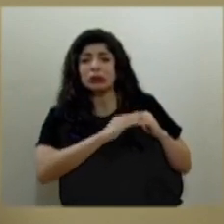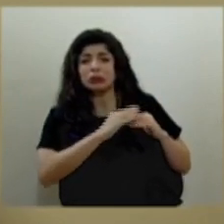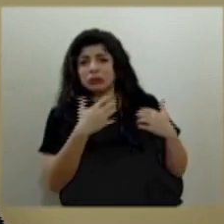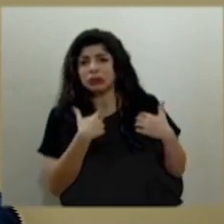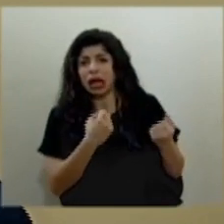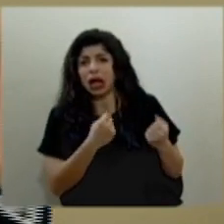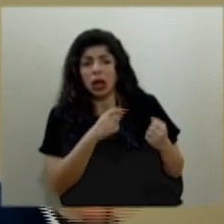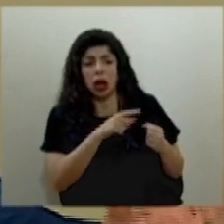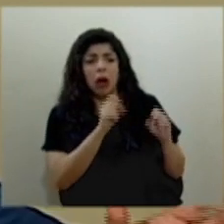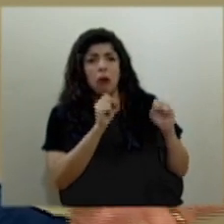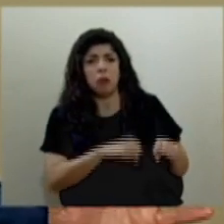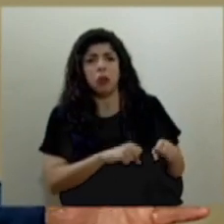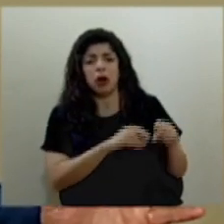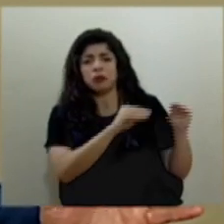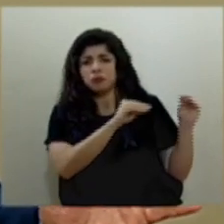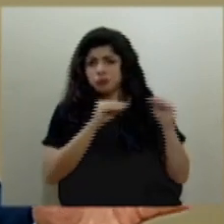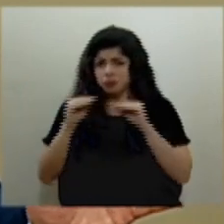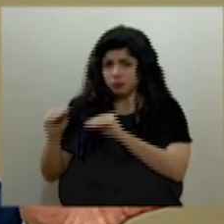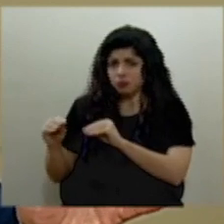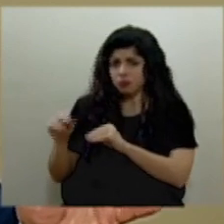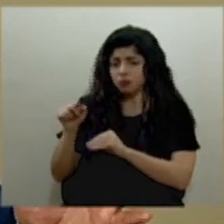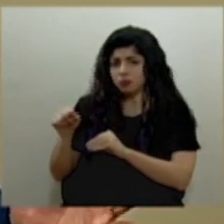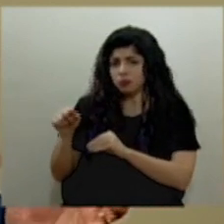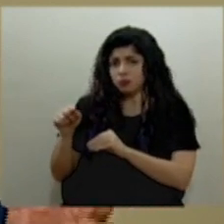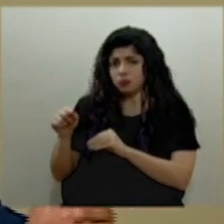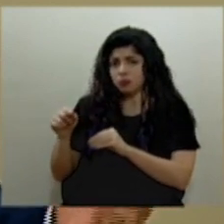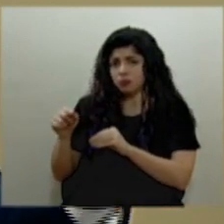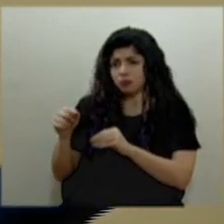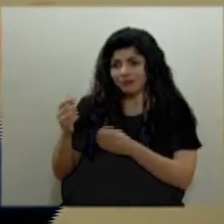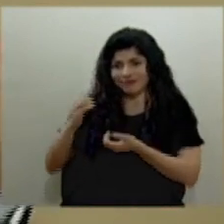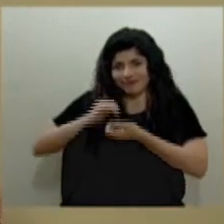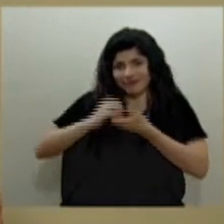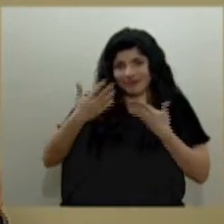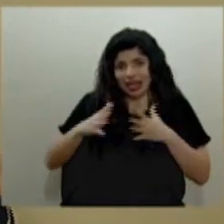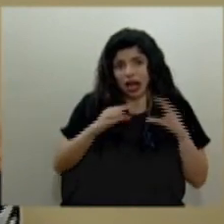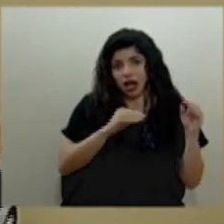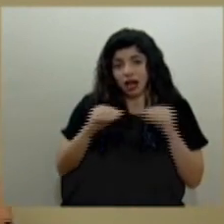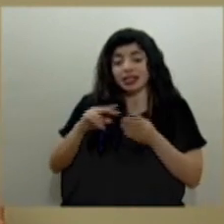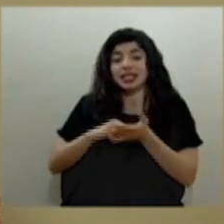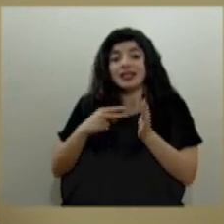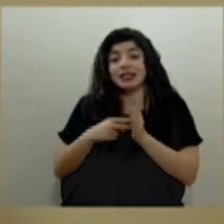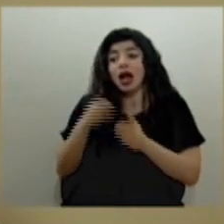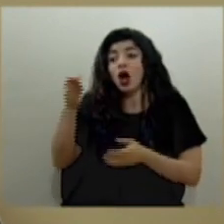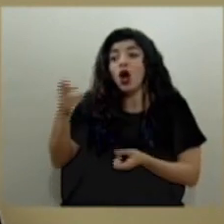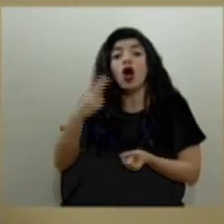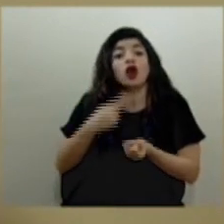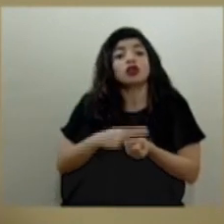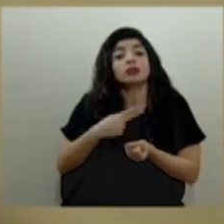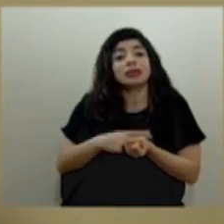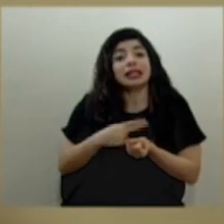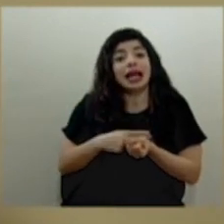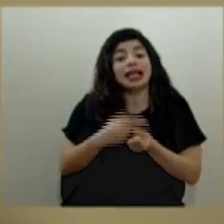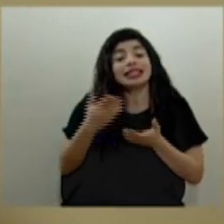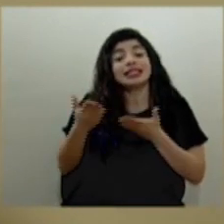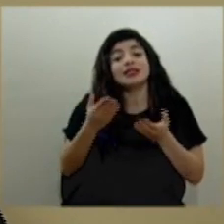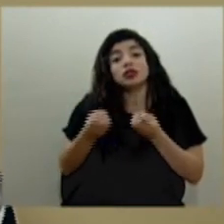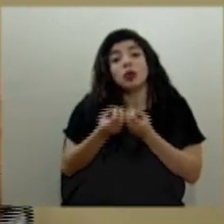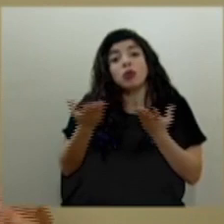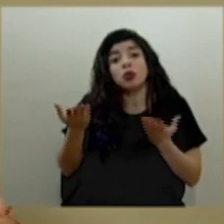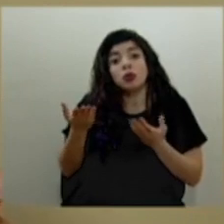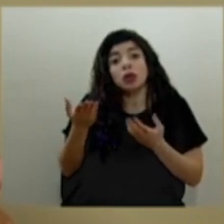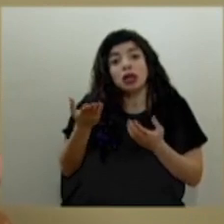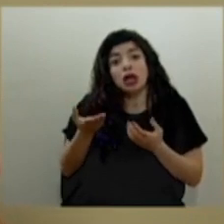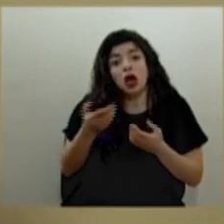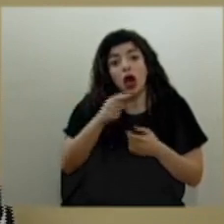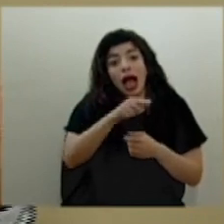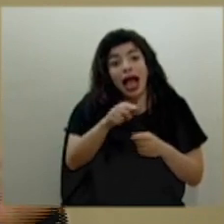salud pueden ser derivados hacia este convenio, de modo tal que las camas de los hospitales del servicio público puedan